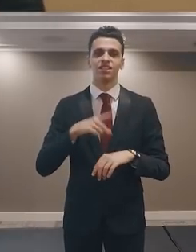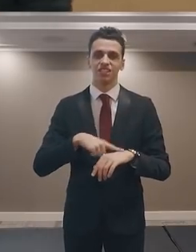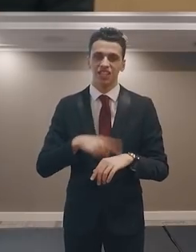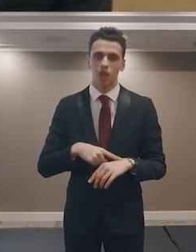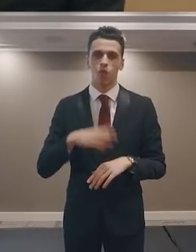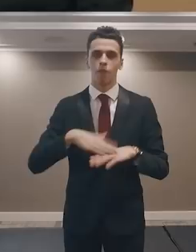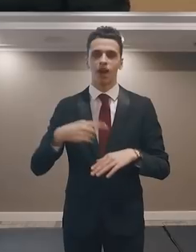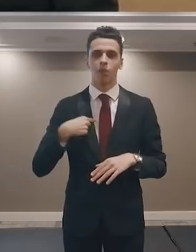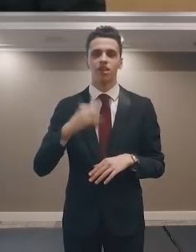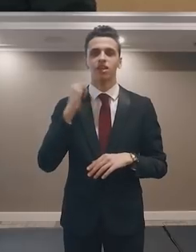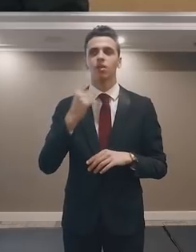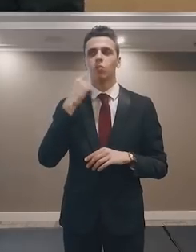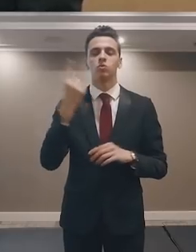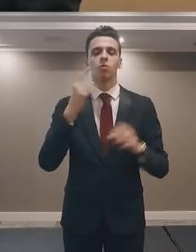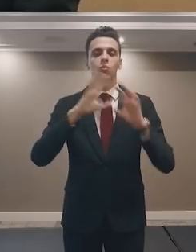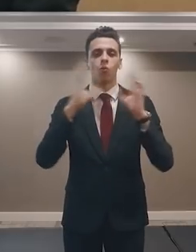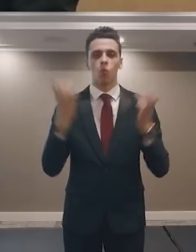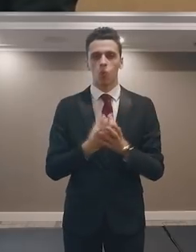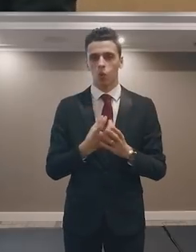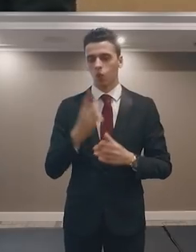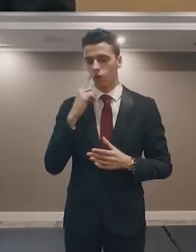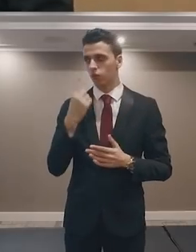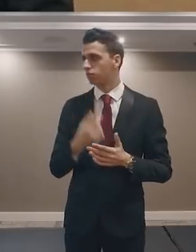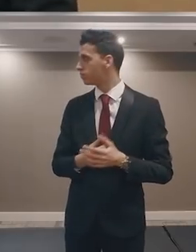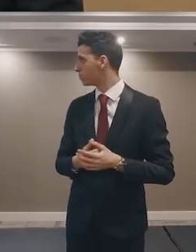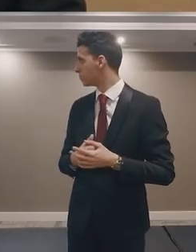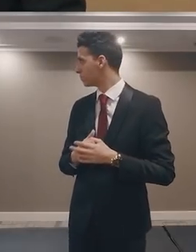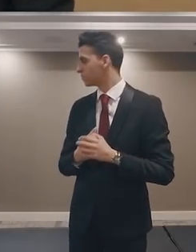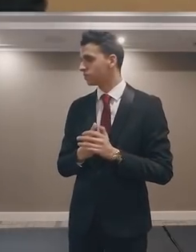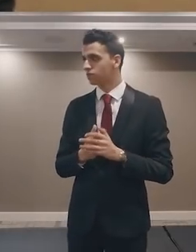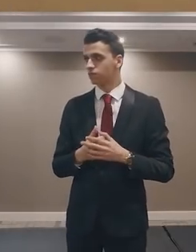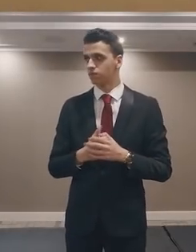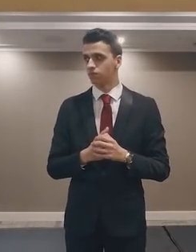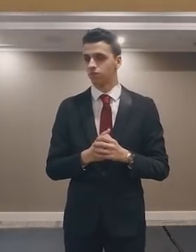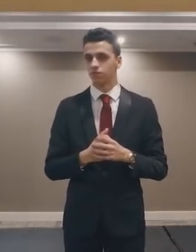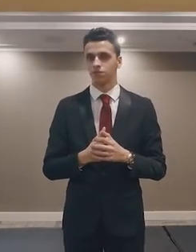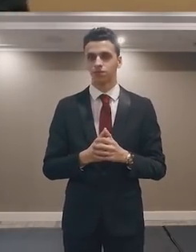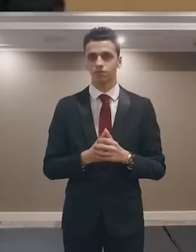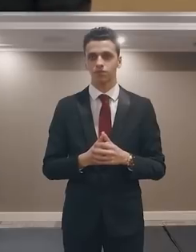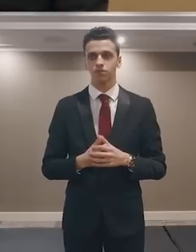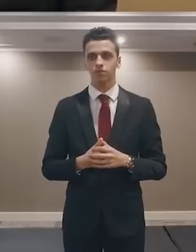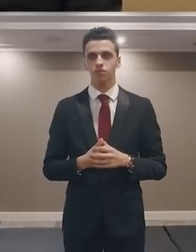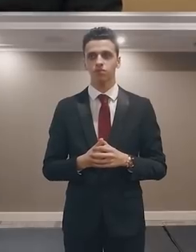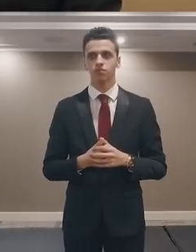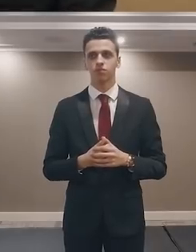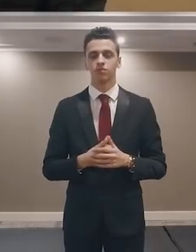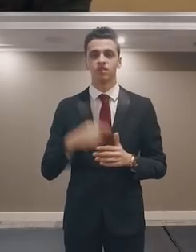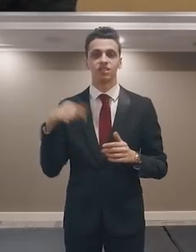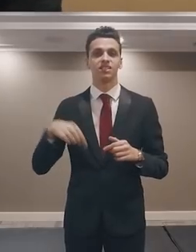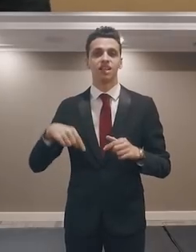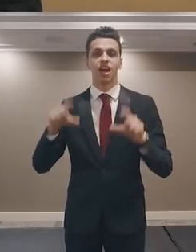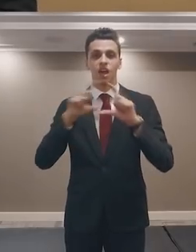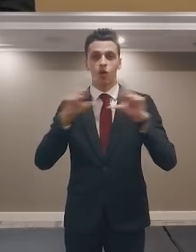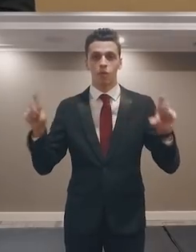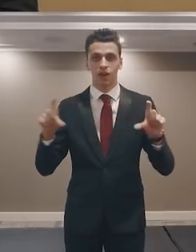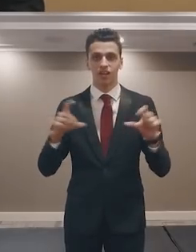empezar a descubrir el mundo un día llega a mí incluso espero esto no lectura después llega mi increases llega un club de vacaciones